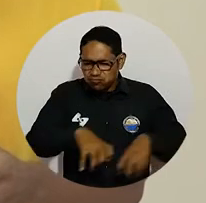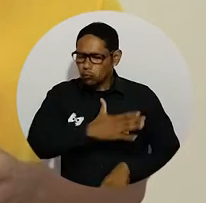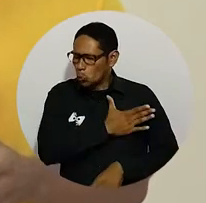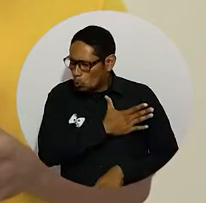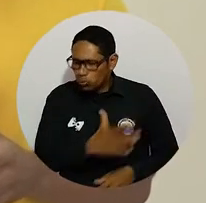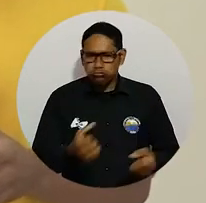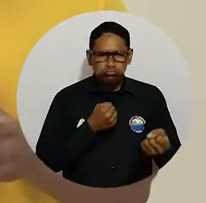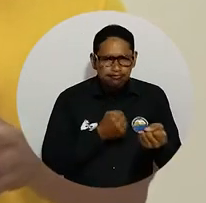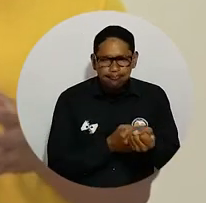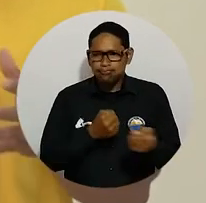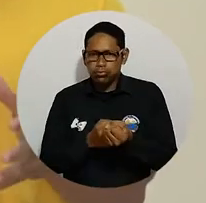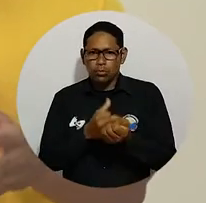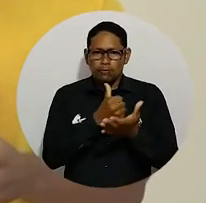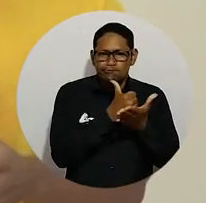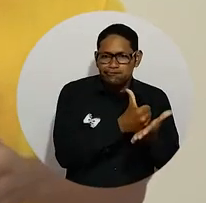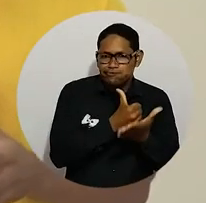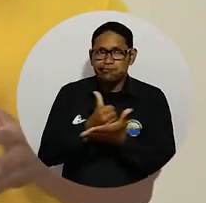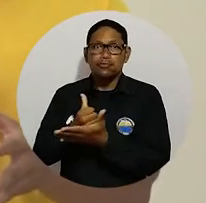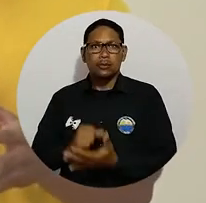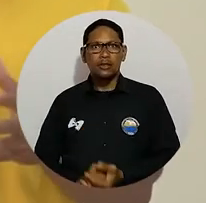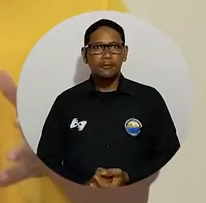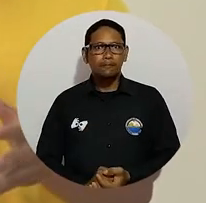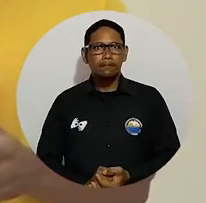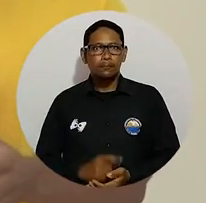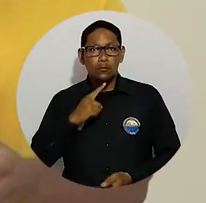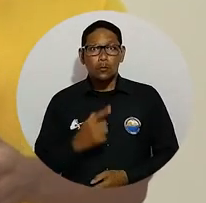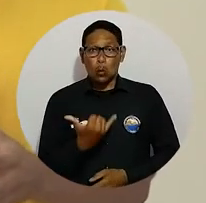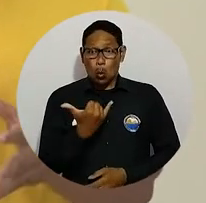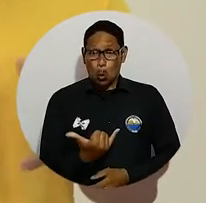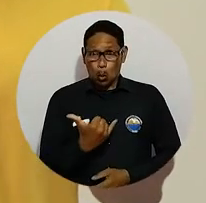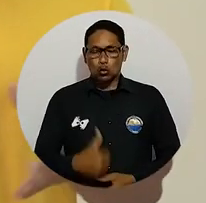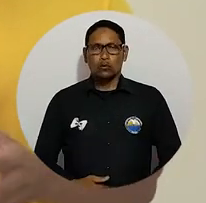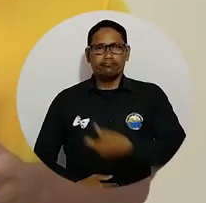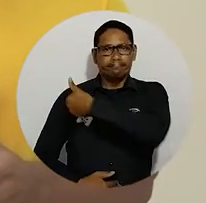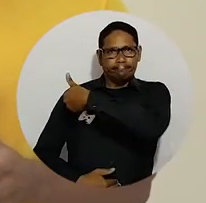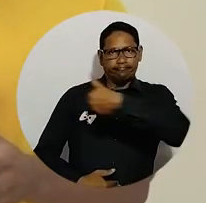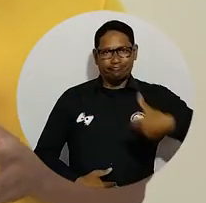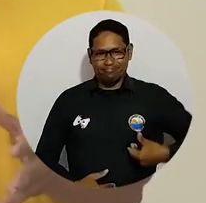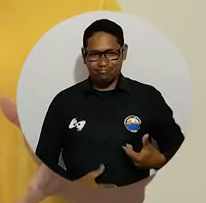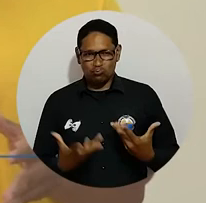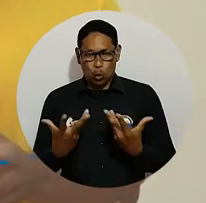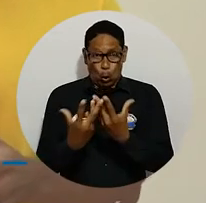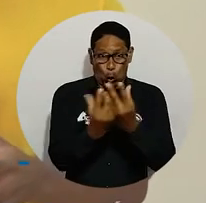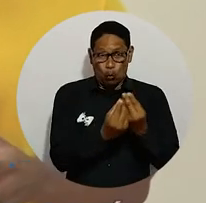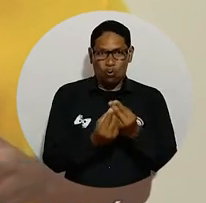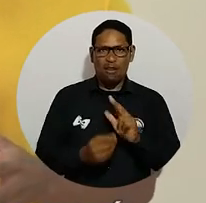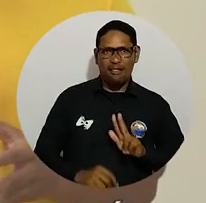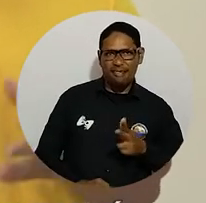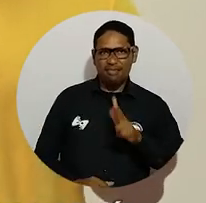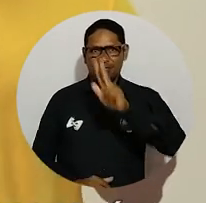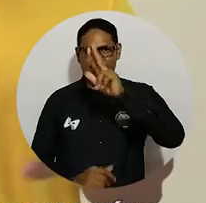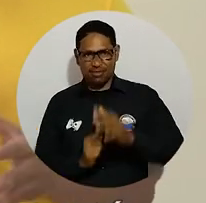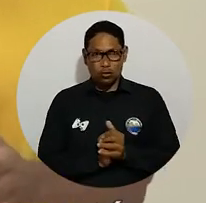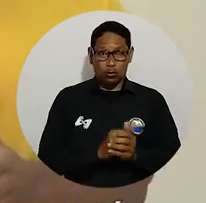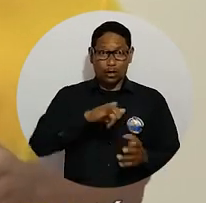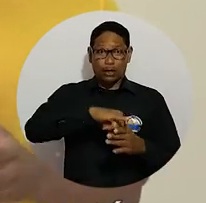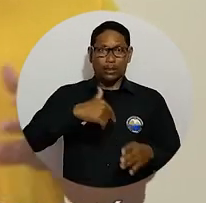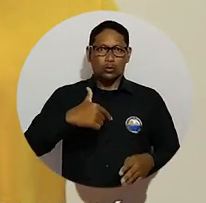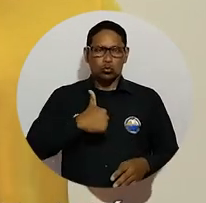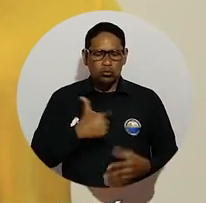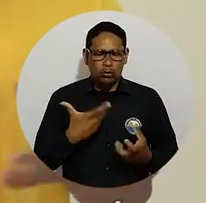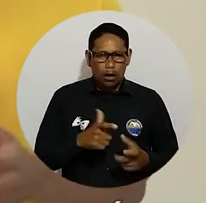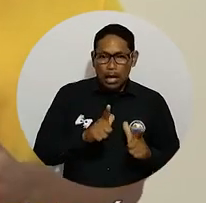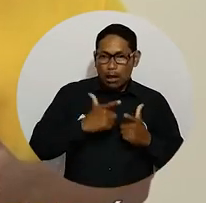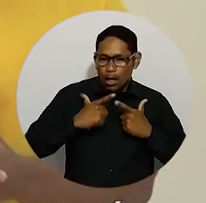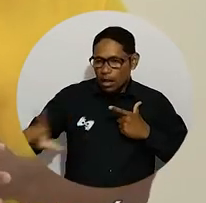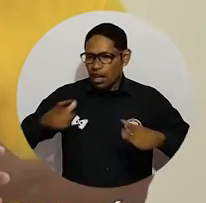causas nobles y que siempre está dispuesto a ayudar a los demás. Hoy soy el presidente del Parlamento Andino, una iniciativa que